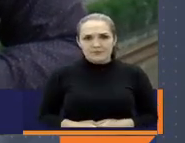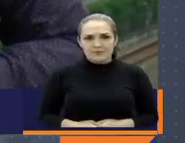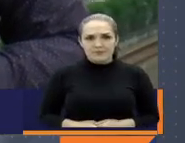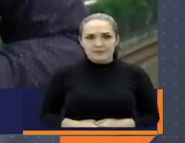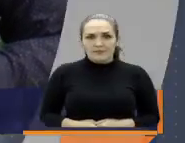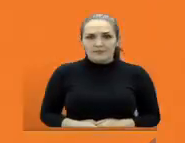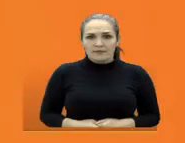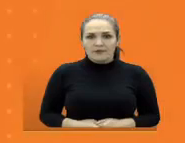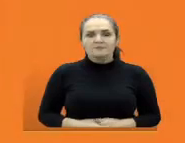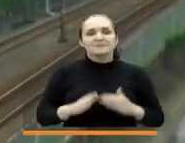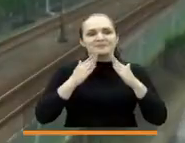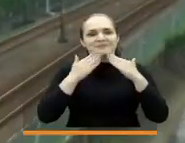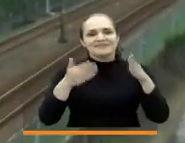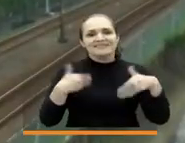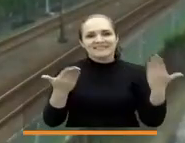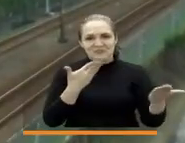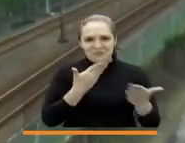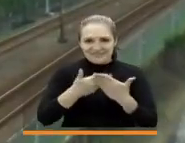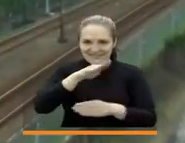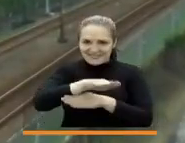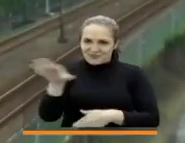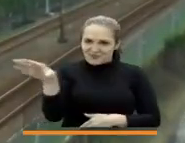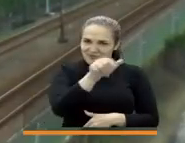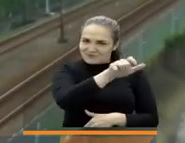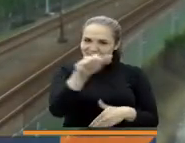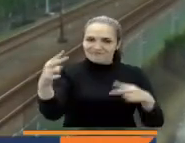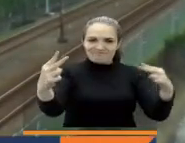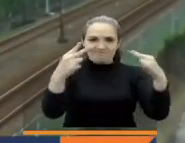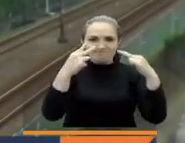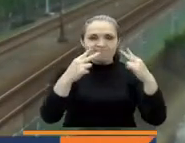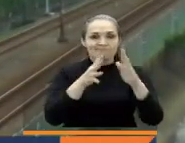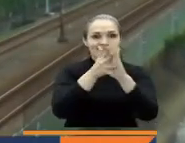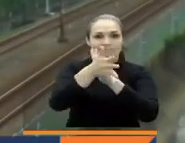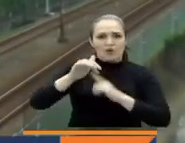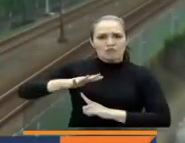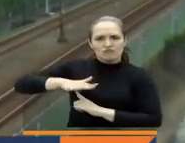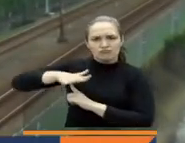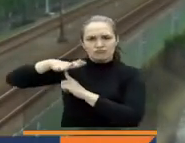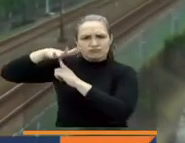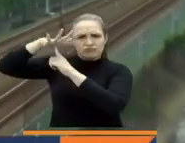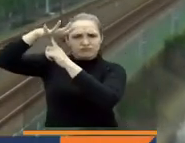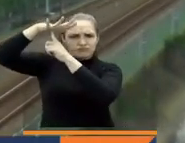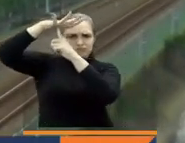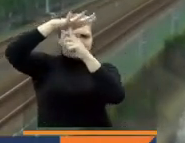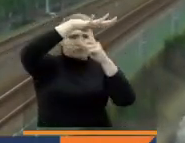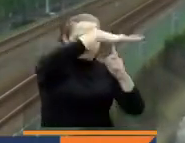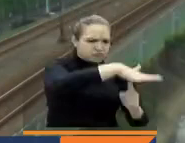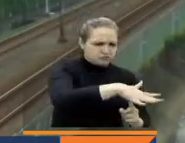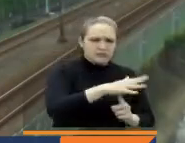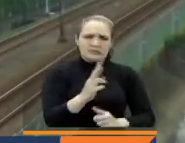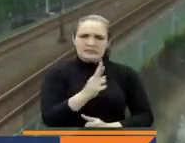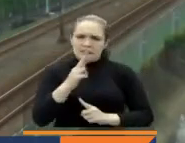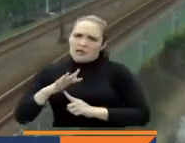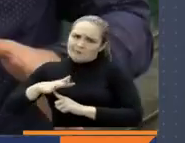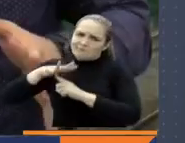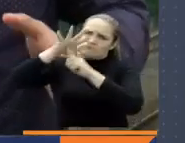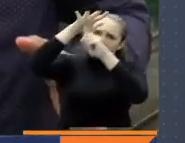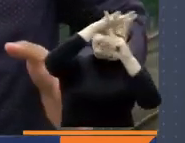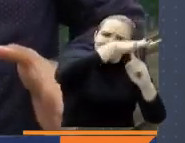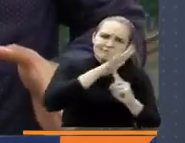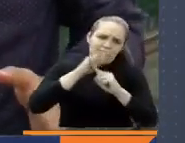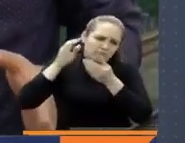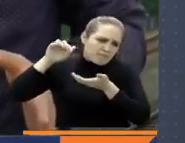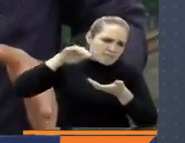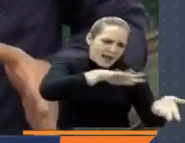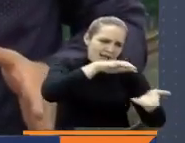José Fernando, ¿qué tal? Buenas tardes para usted y para todos los televidentes. La Fuerza Aérea ya ha llegado hasta el lugar en varias ocasiones, llevando ayudas humanitarias con